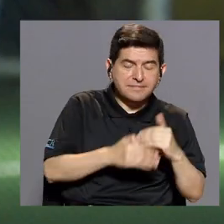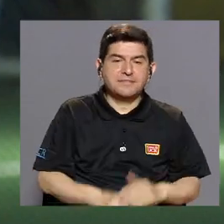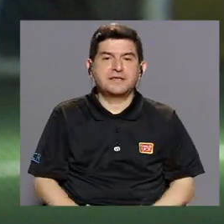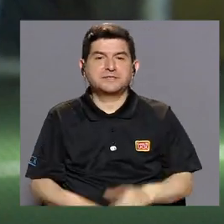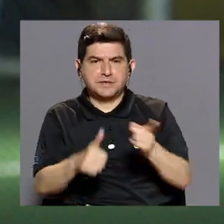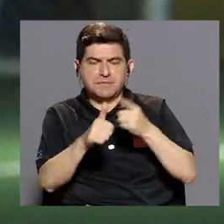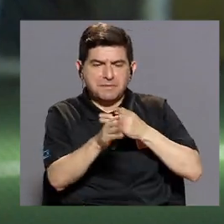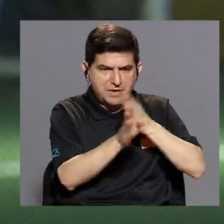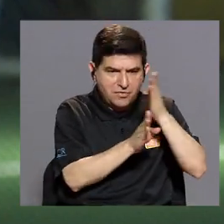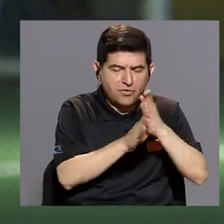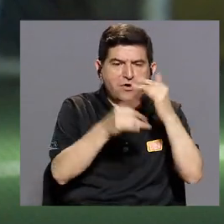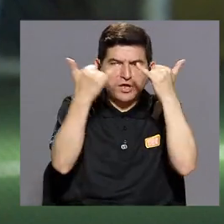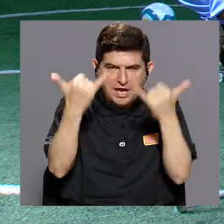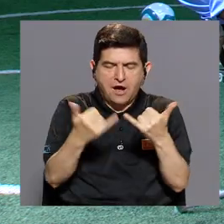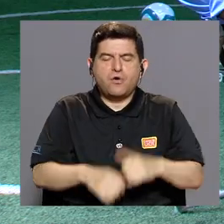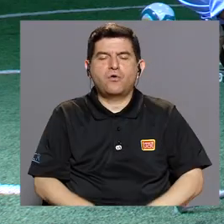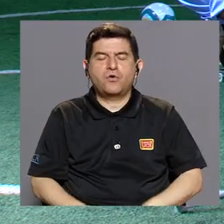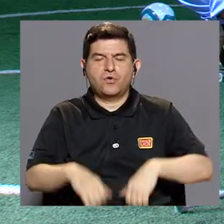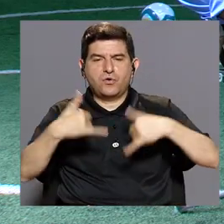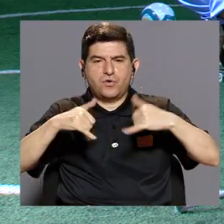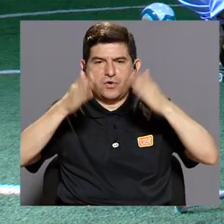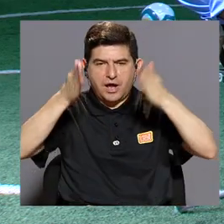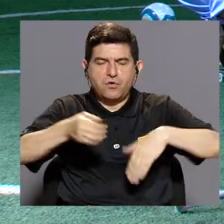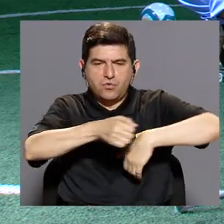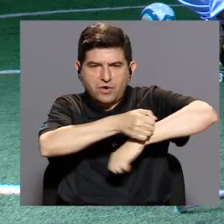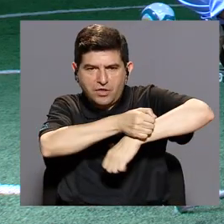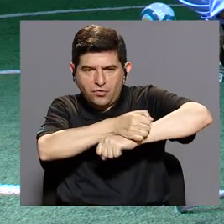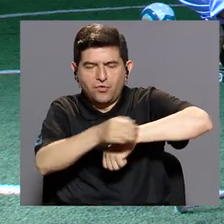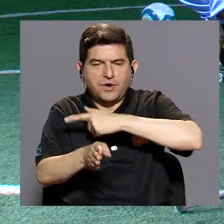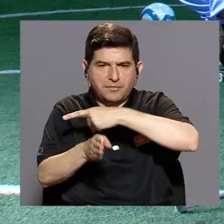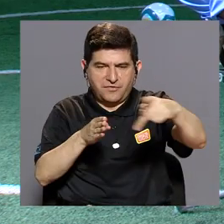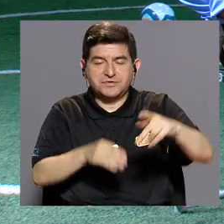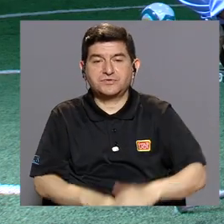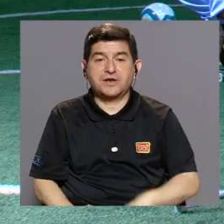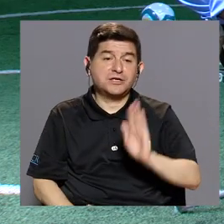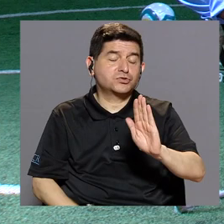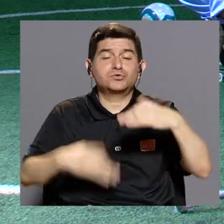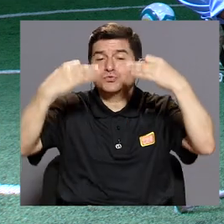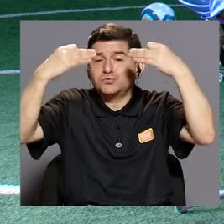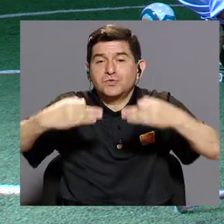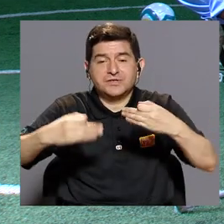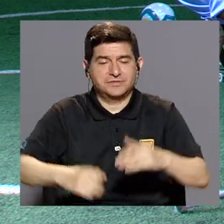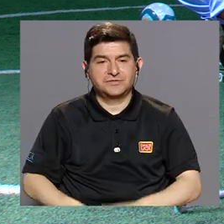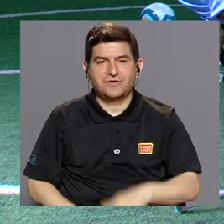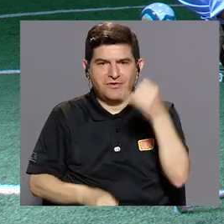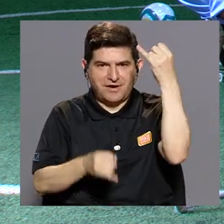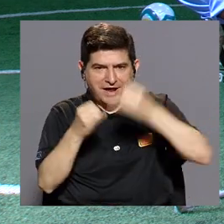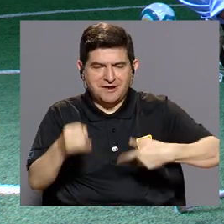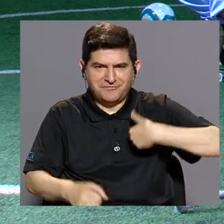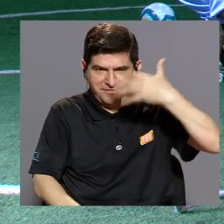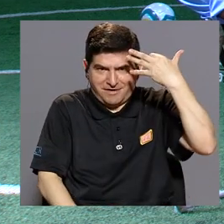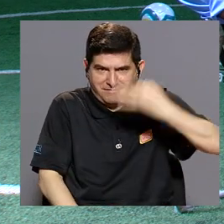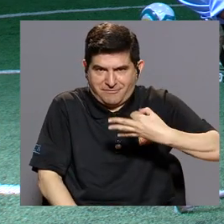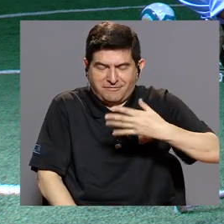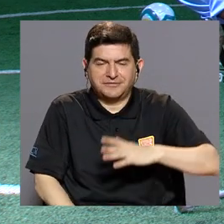es futbolista profesional con su título. Entonces, o sea, son decisiones que ellas llegan a tomar que al final yo